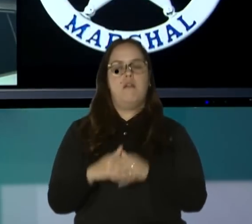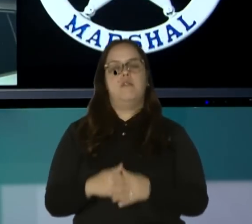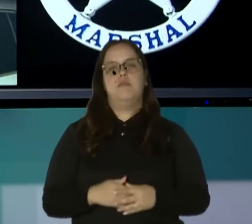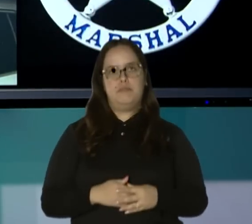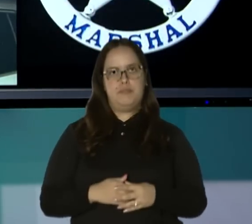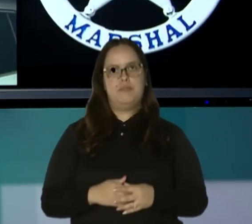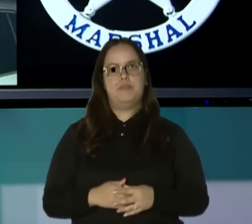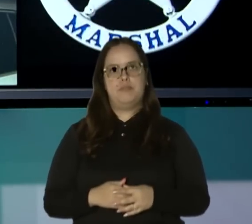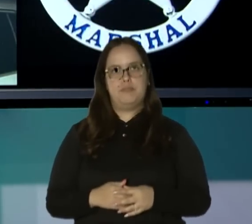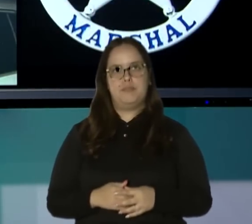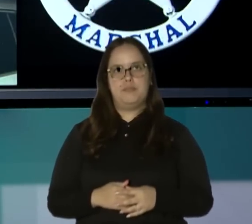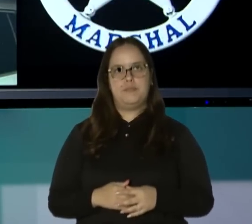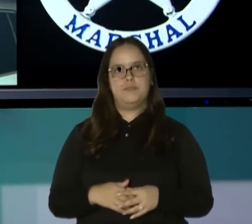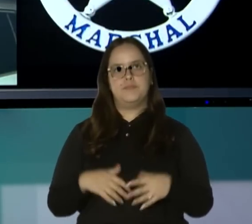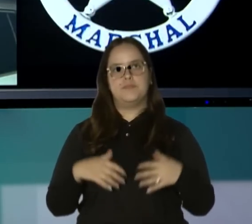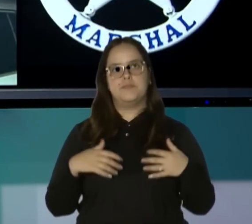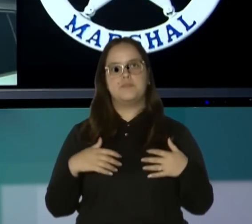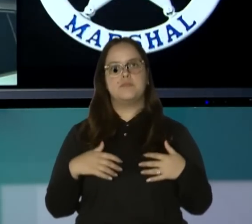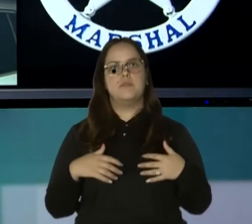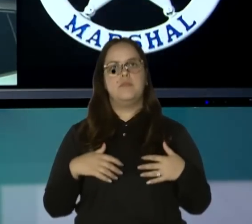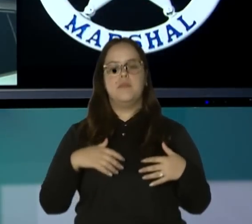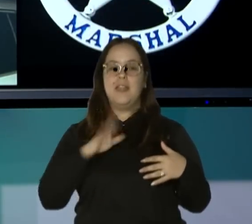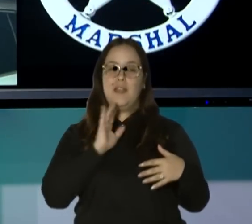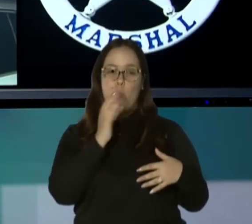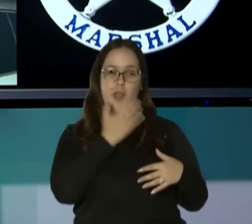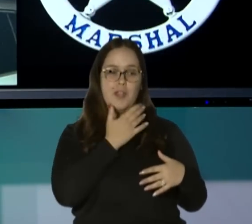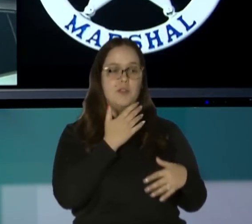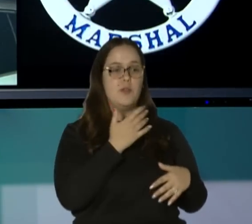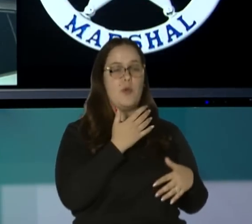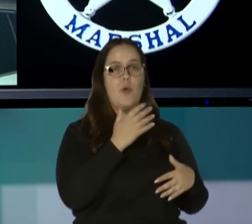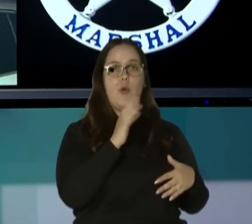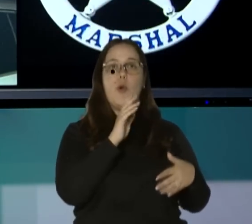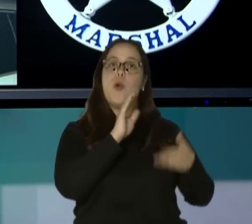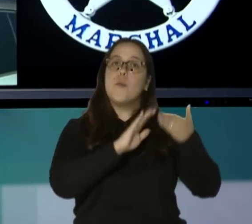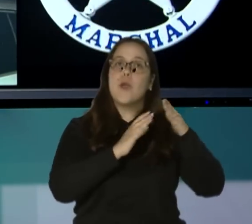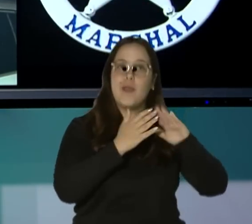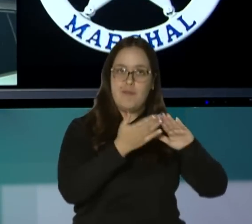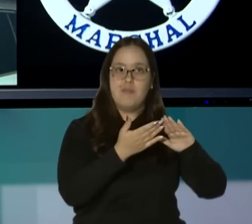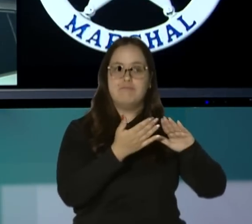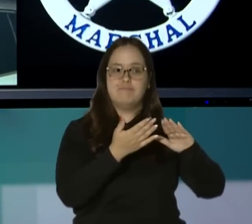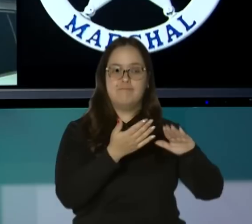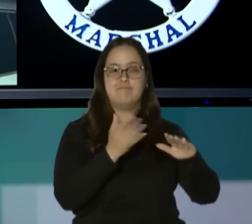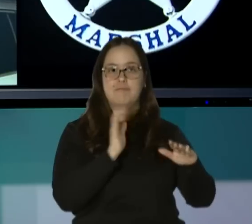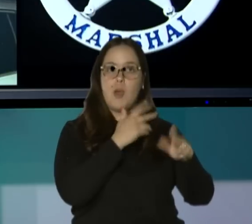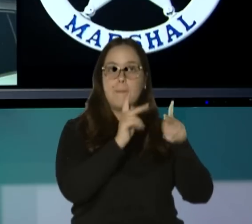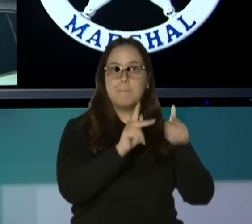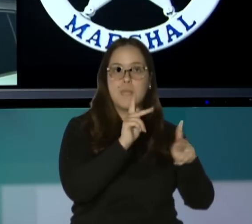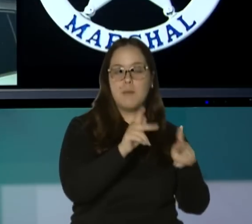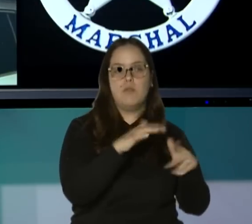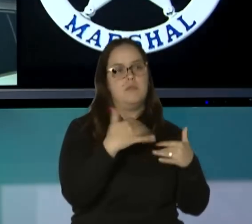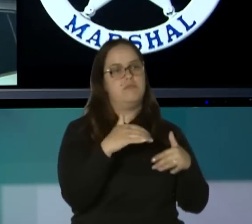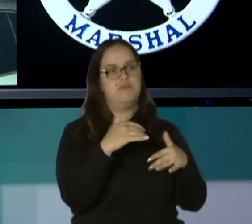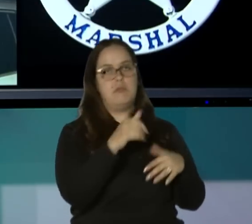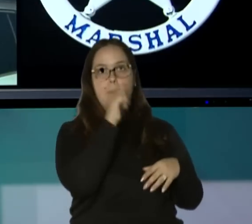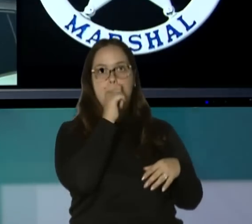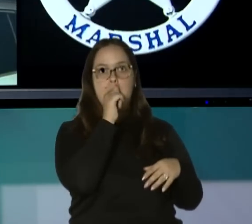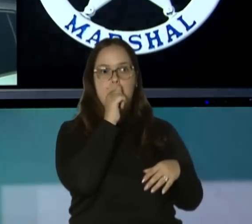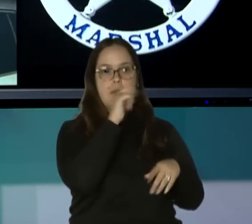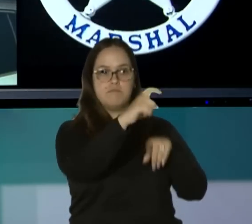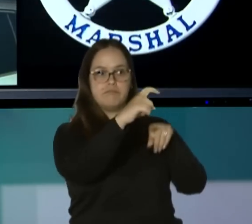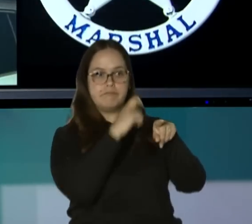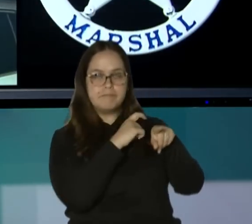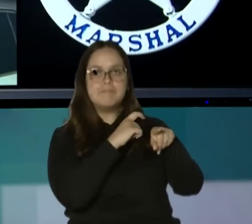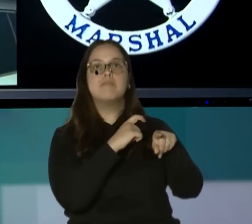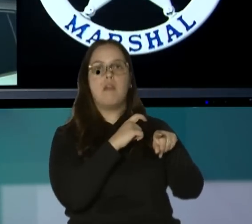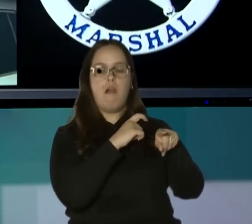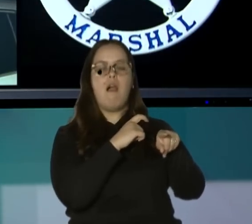Pero también fue buena la reacción de nuestro pueblo, nuestra gente, que con sus confidencias se logró el arresto